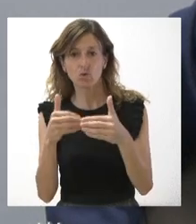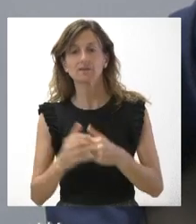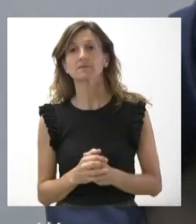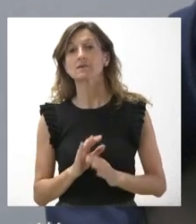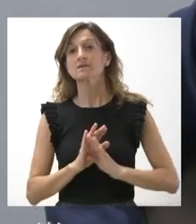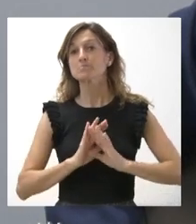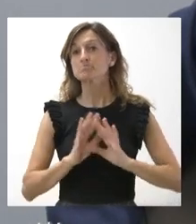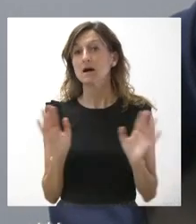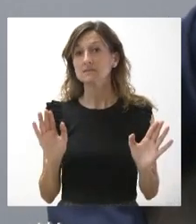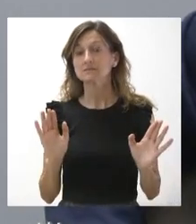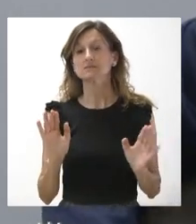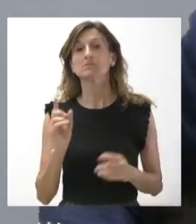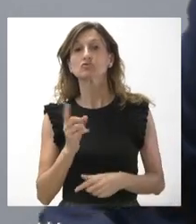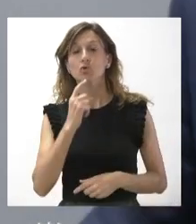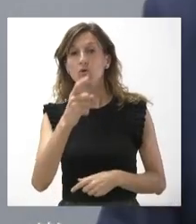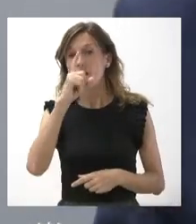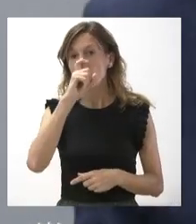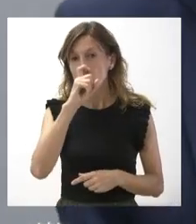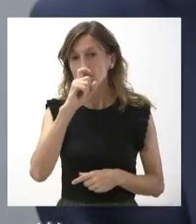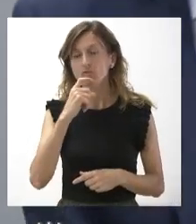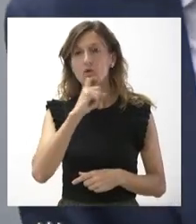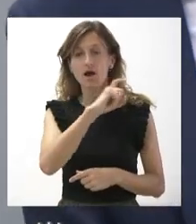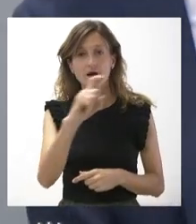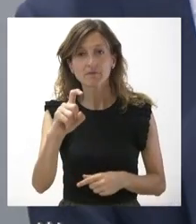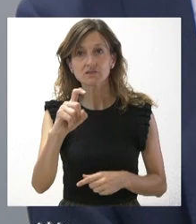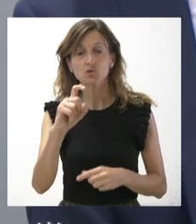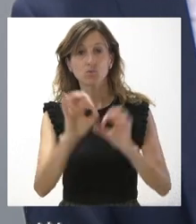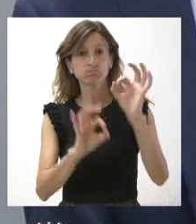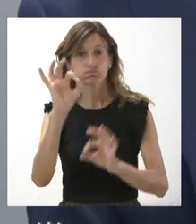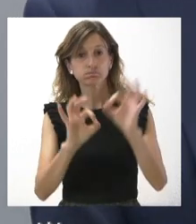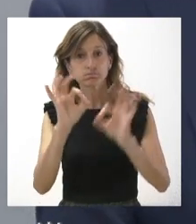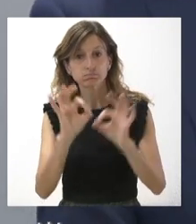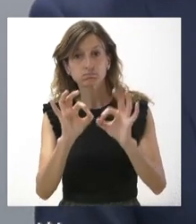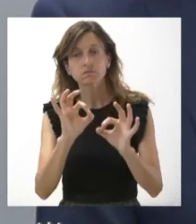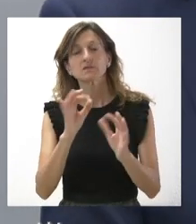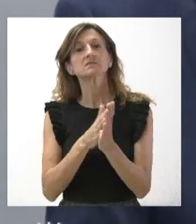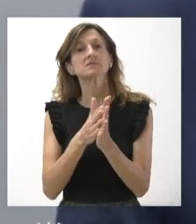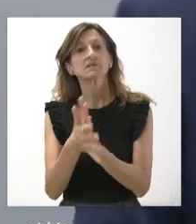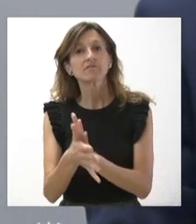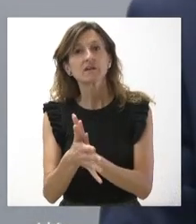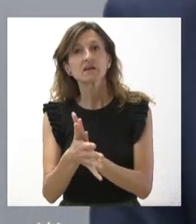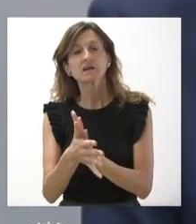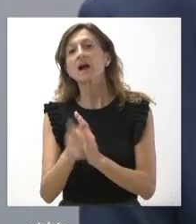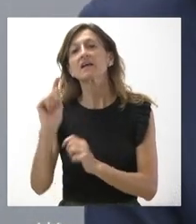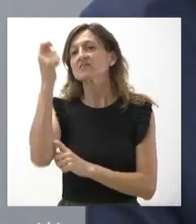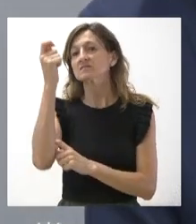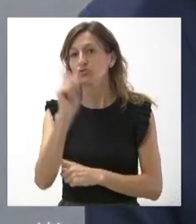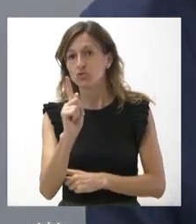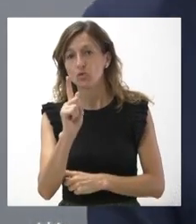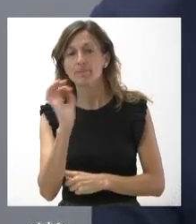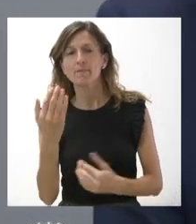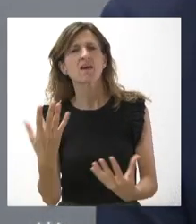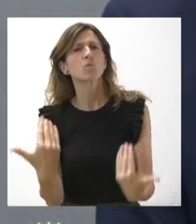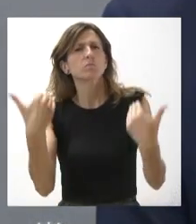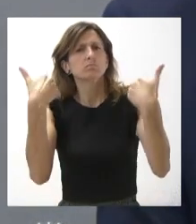más, simplemente recordar y terminar diciendo que estas cifras no conllevan ningún tipo de triunfalismo, que hay que ser muy